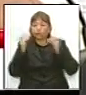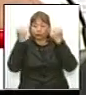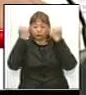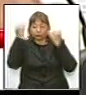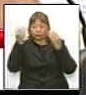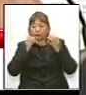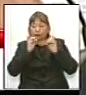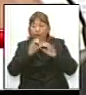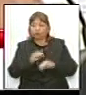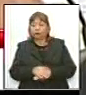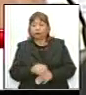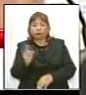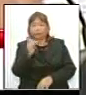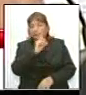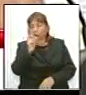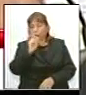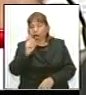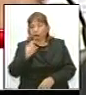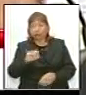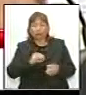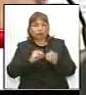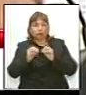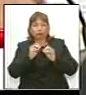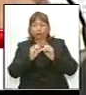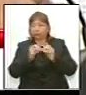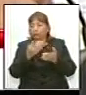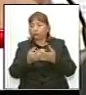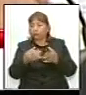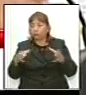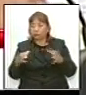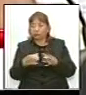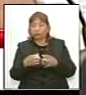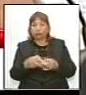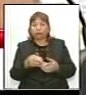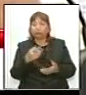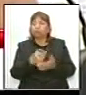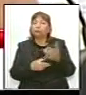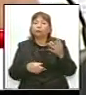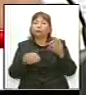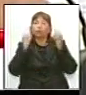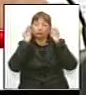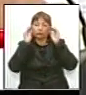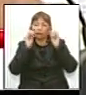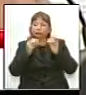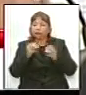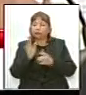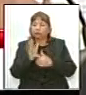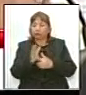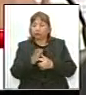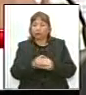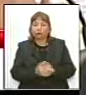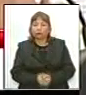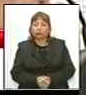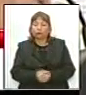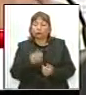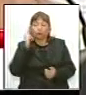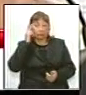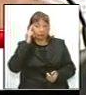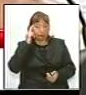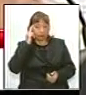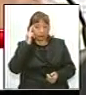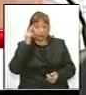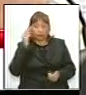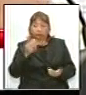información, no para que resuelva como comisión lo que la opinión del sector señala. Por eso, si